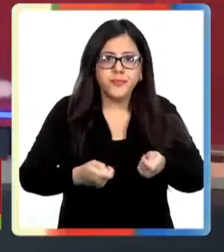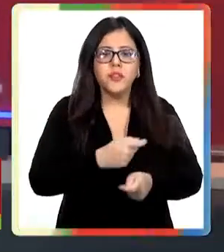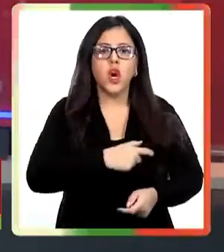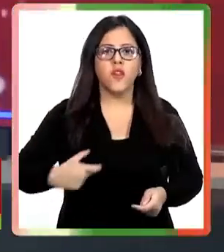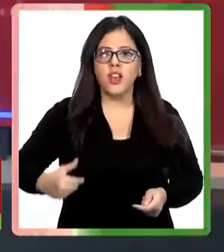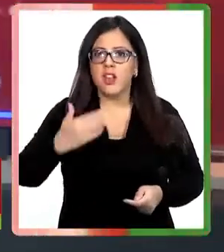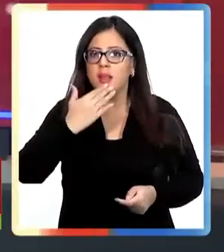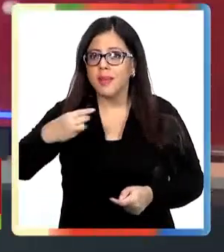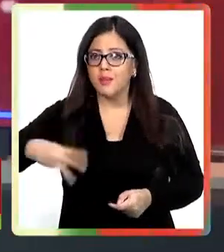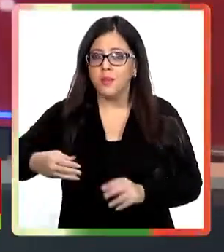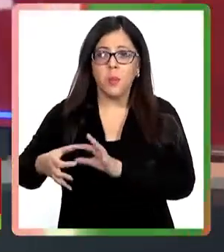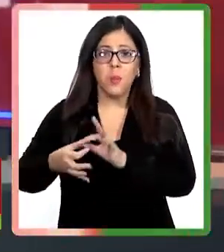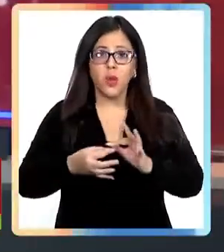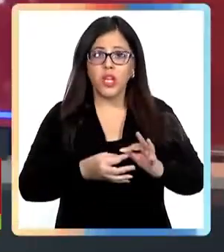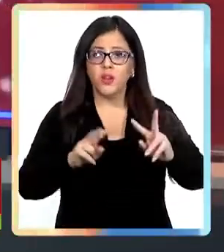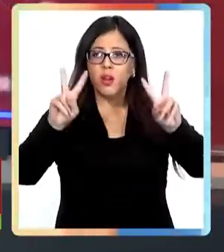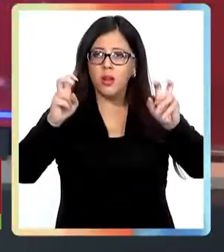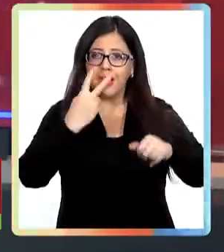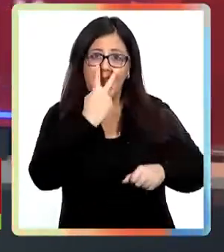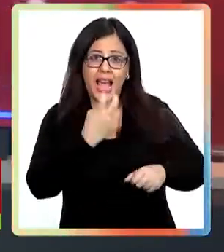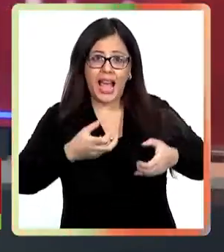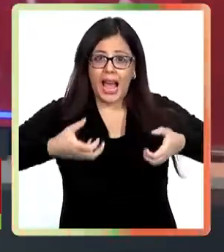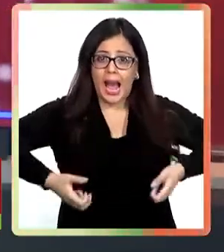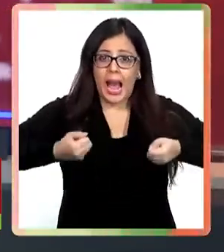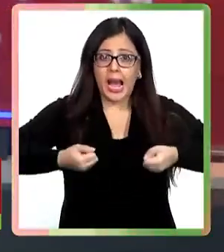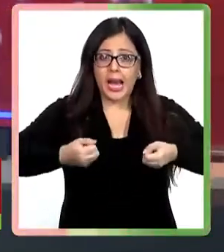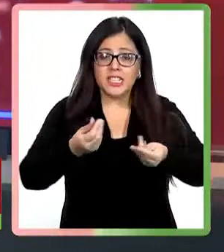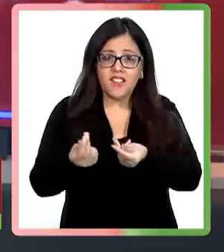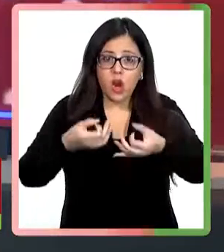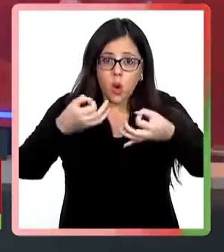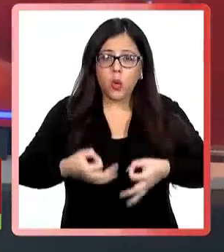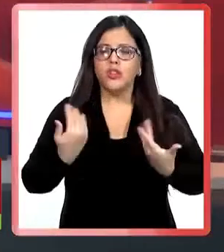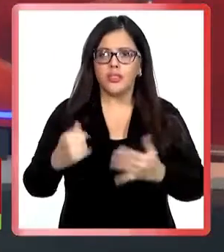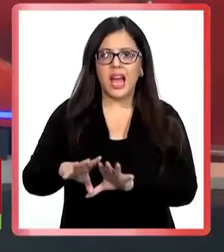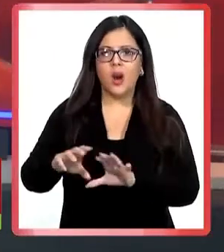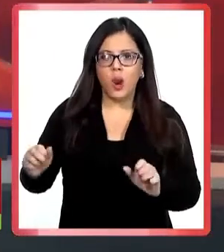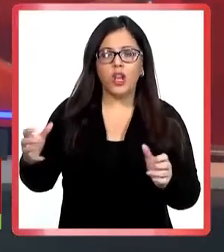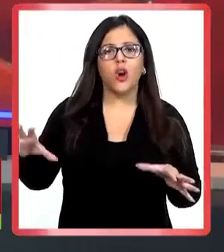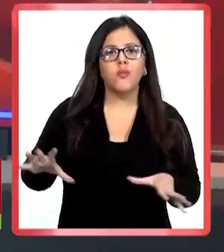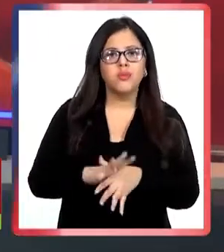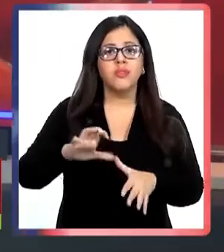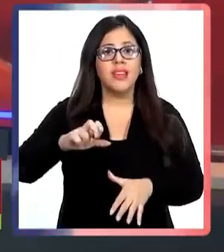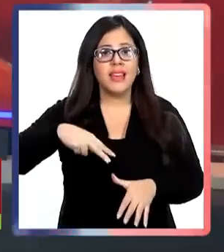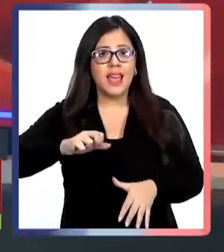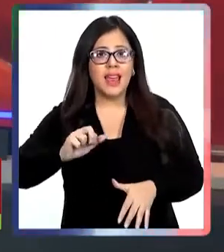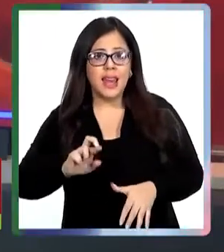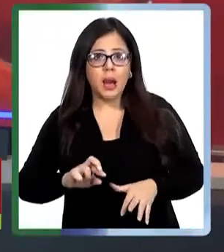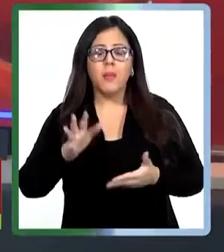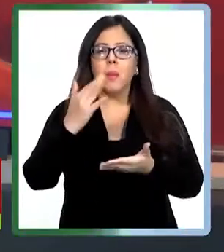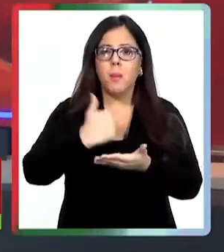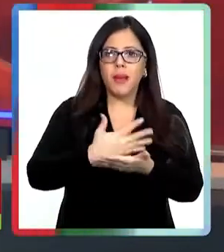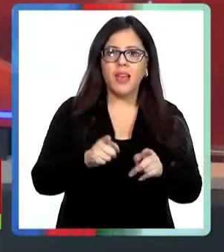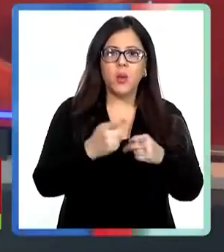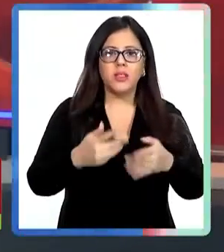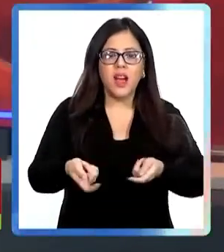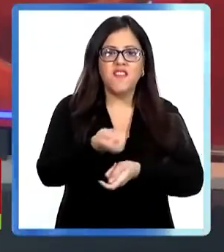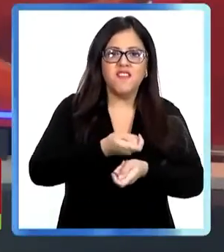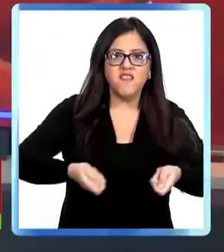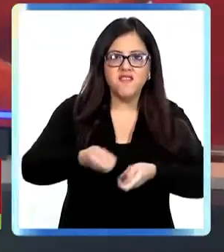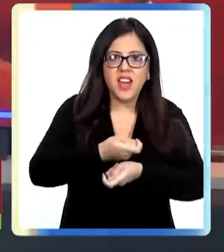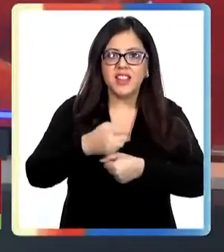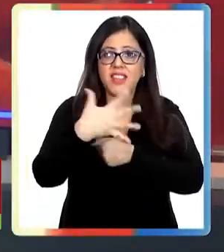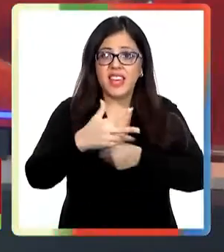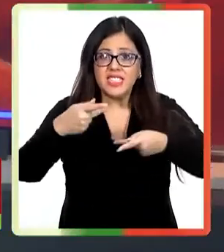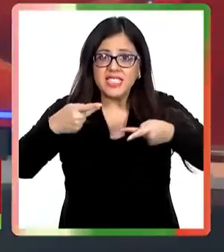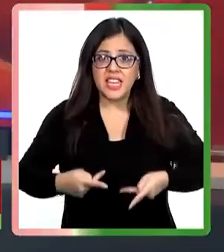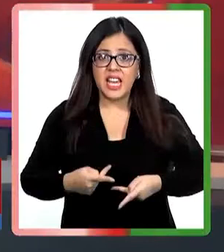el gas a precio justo llegaron a un acuerdo para iniciar junto a ENAP un plan para distribuir cilindros de 15 kilos con un valor no